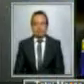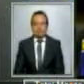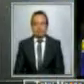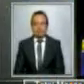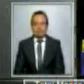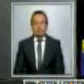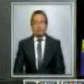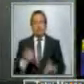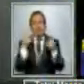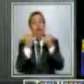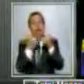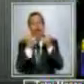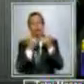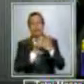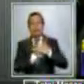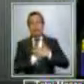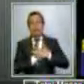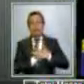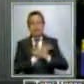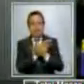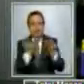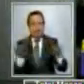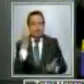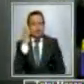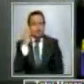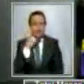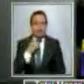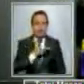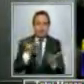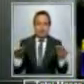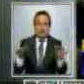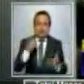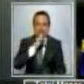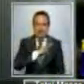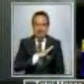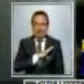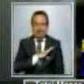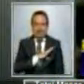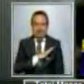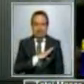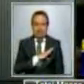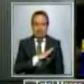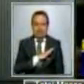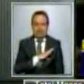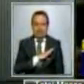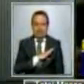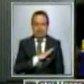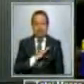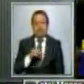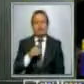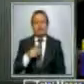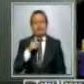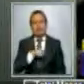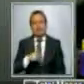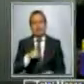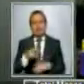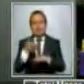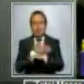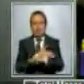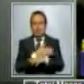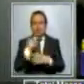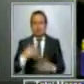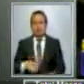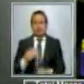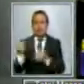queridos amigos quas amigas queridos compatriotas hace ya algún rato hemos conocido que